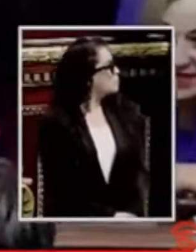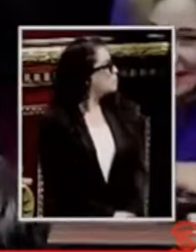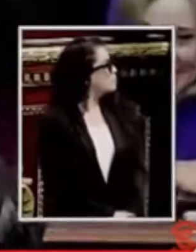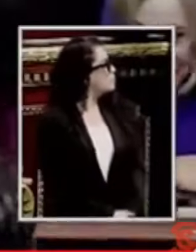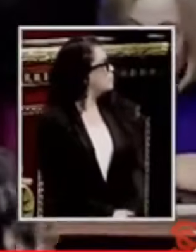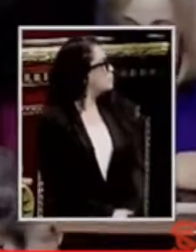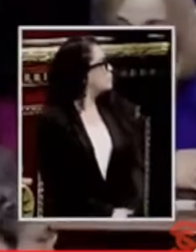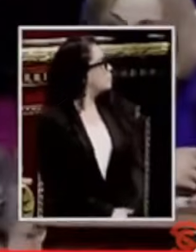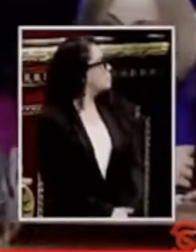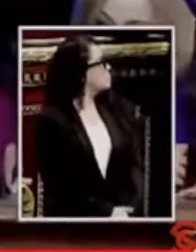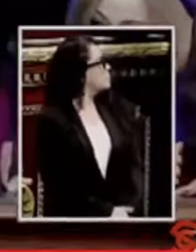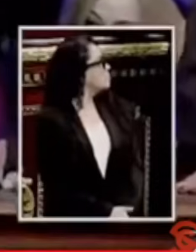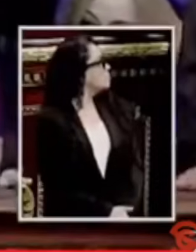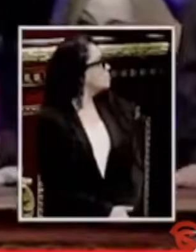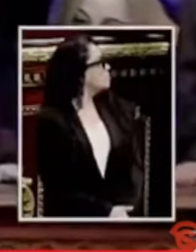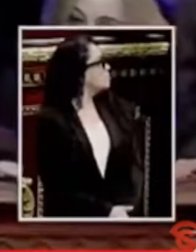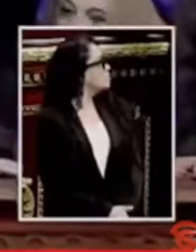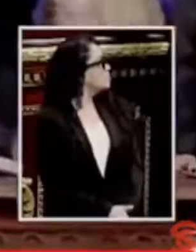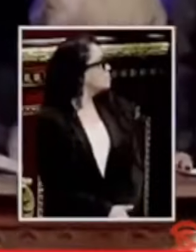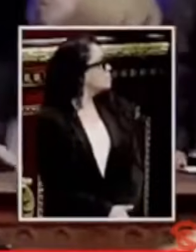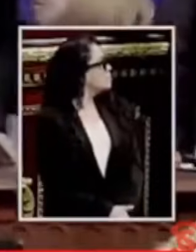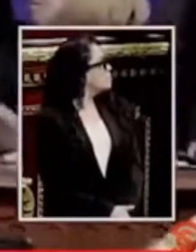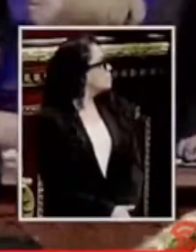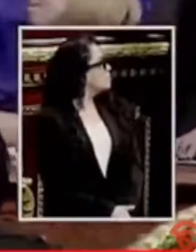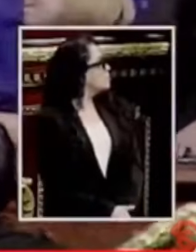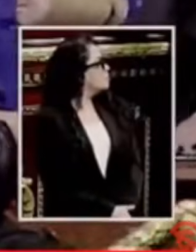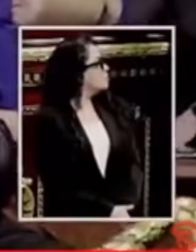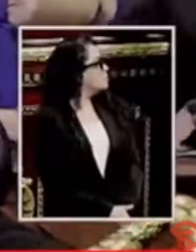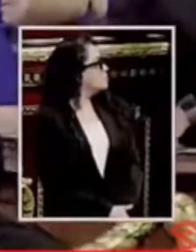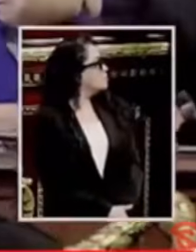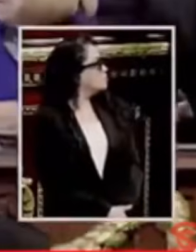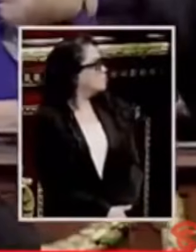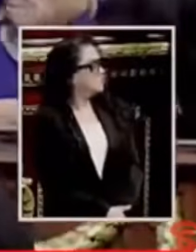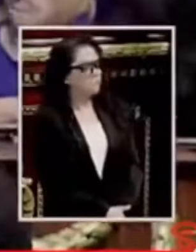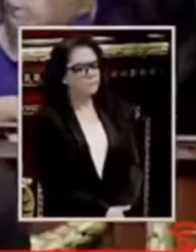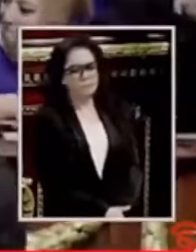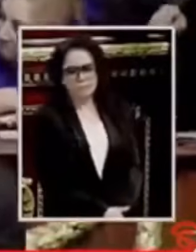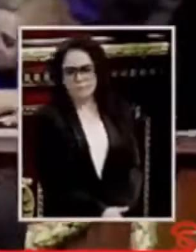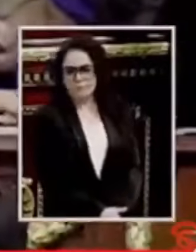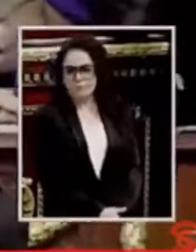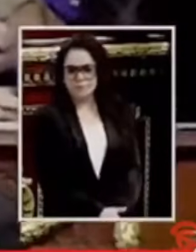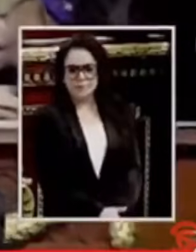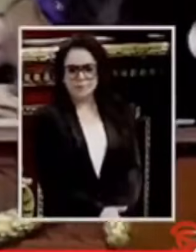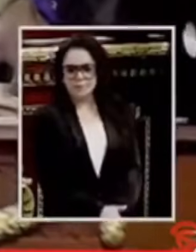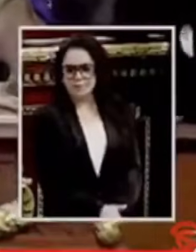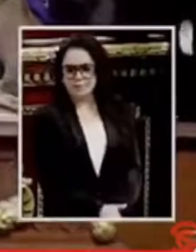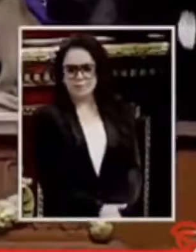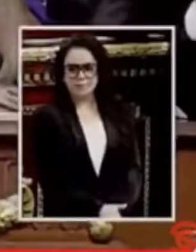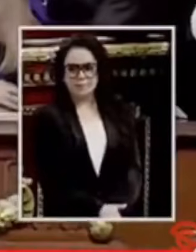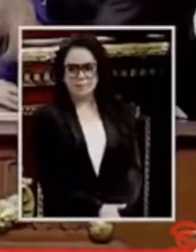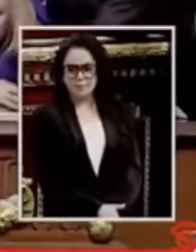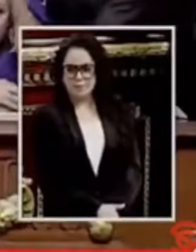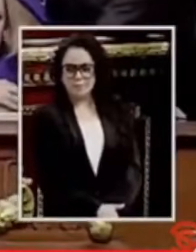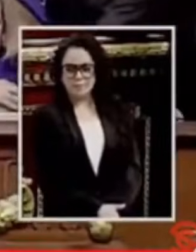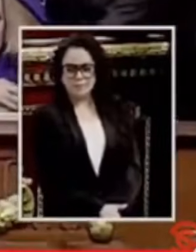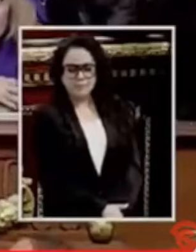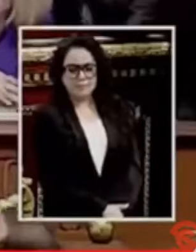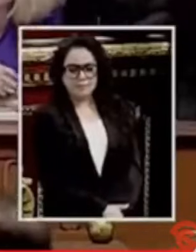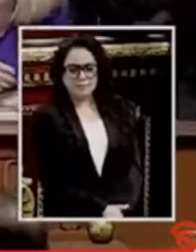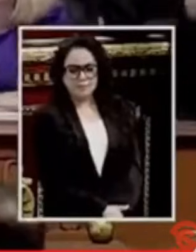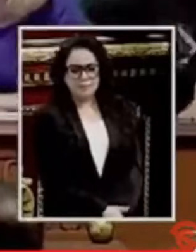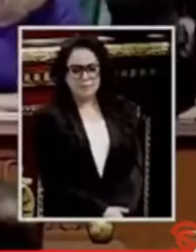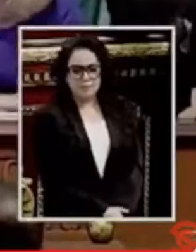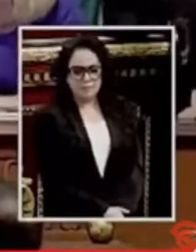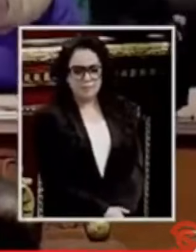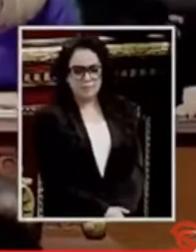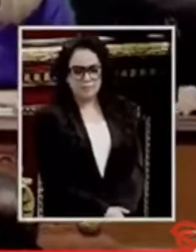un presupuesto que va a disminuir las brechas de desigualdad y pues que vamos a hacer todo lo necesario. Pondré mi empeño